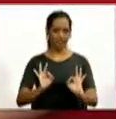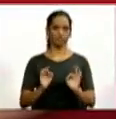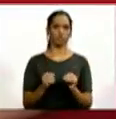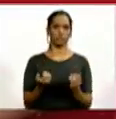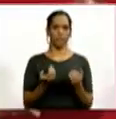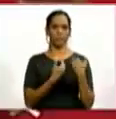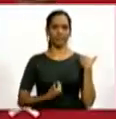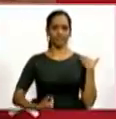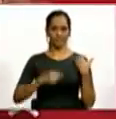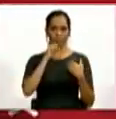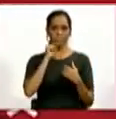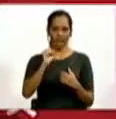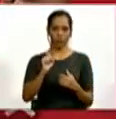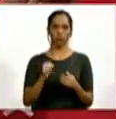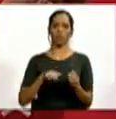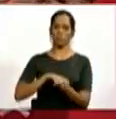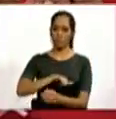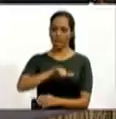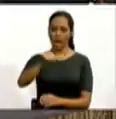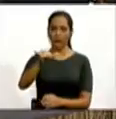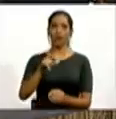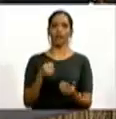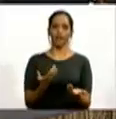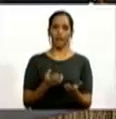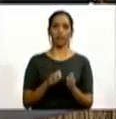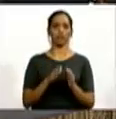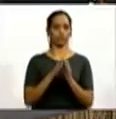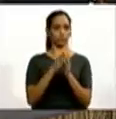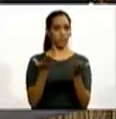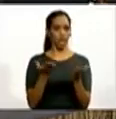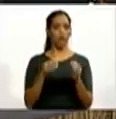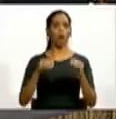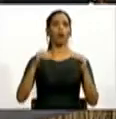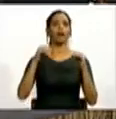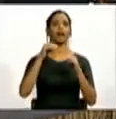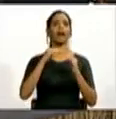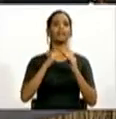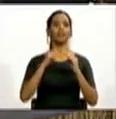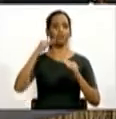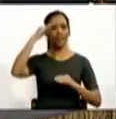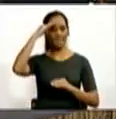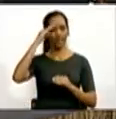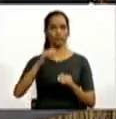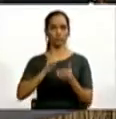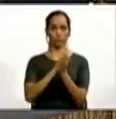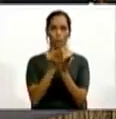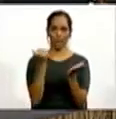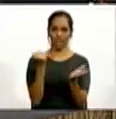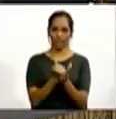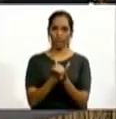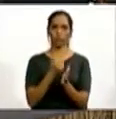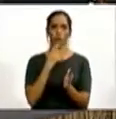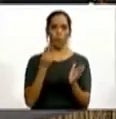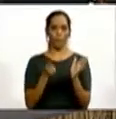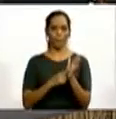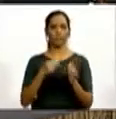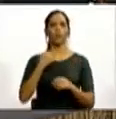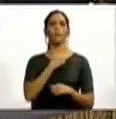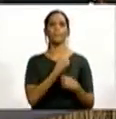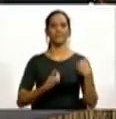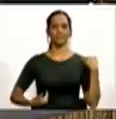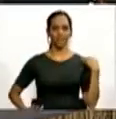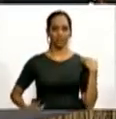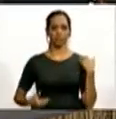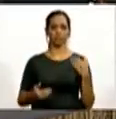presidente Nicolás Maduro viaja, él le da operaciones de casa militar, su pasaporte, él cumple sus compromisos como presidente y